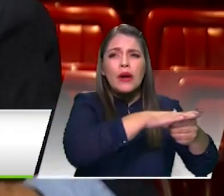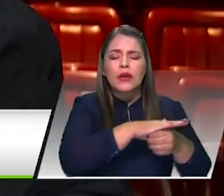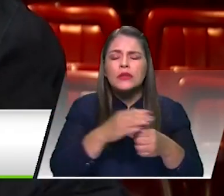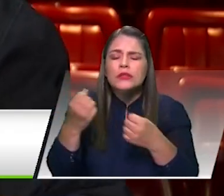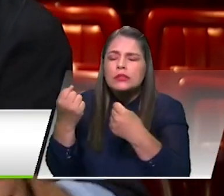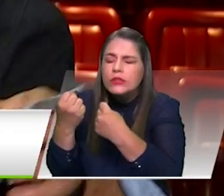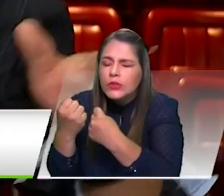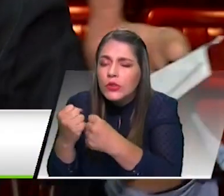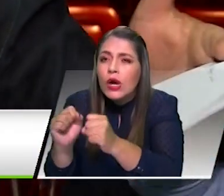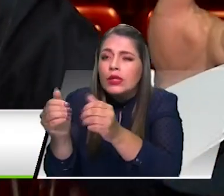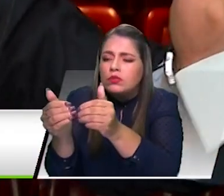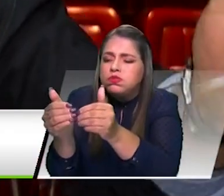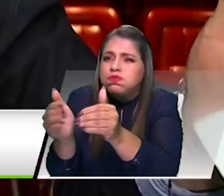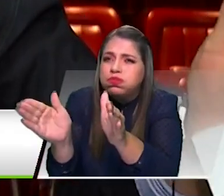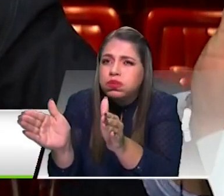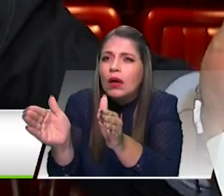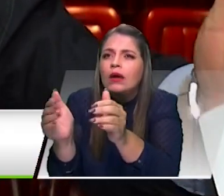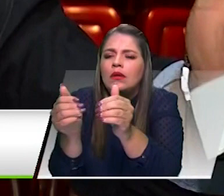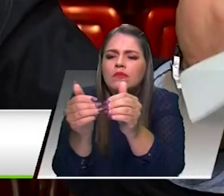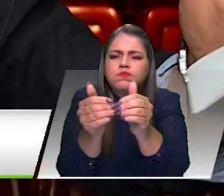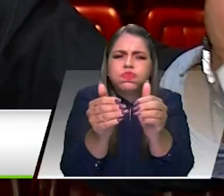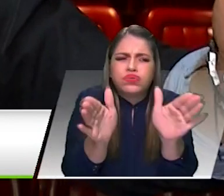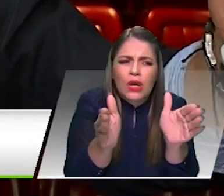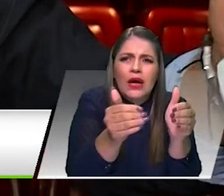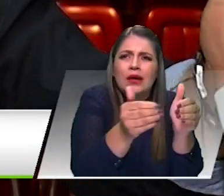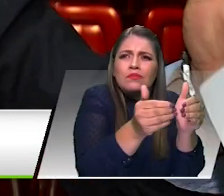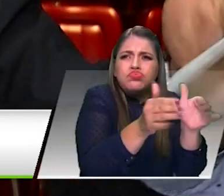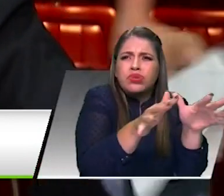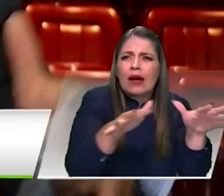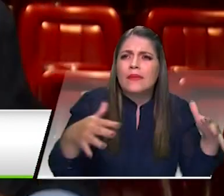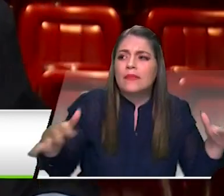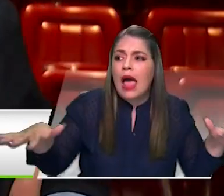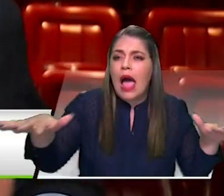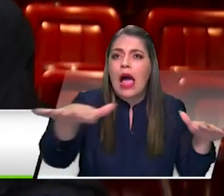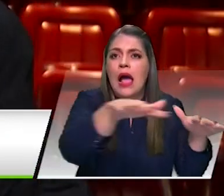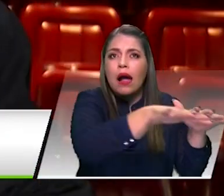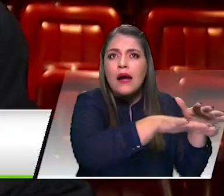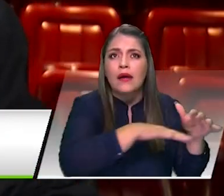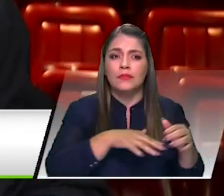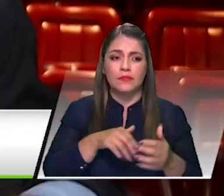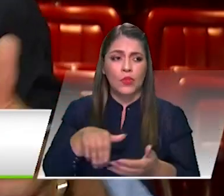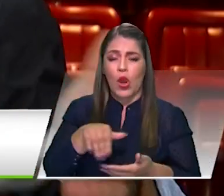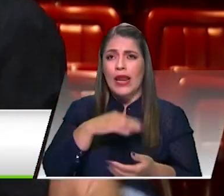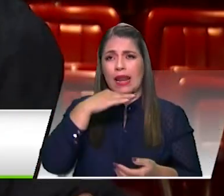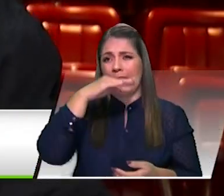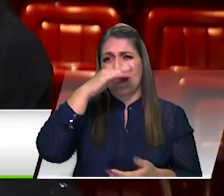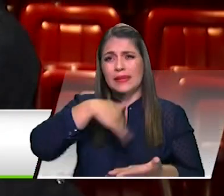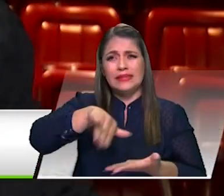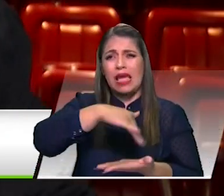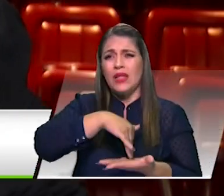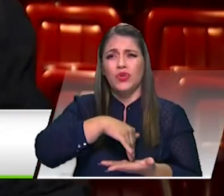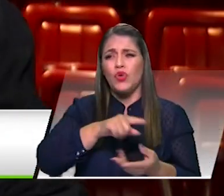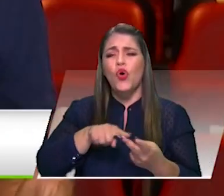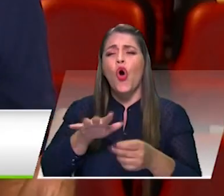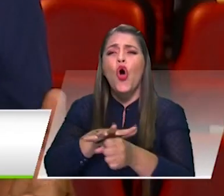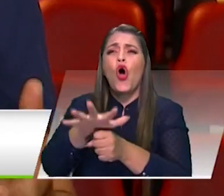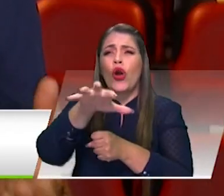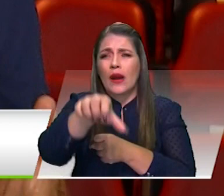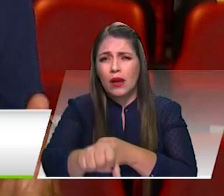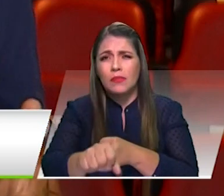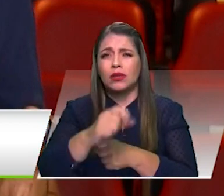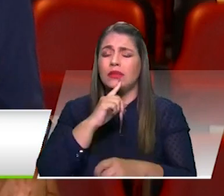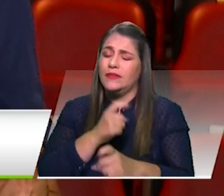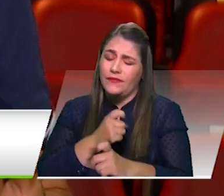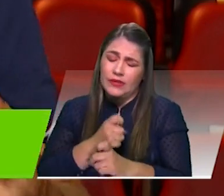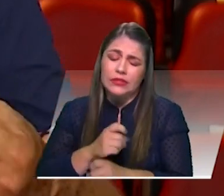y han luchado por instalarse en territorios alejados de la centralidad, como los que están en los corregimientos.